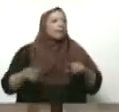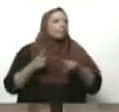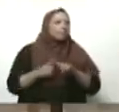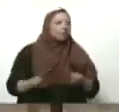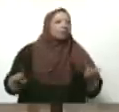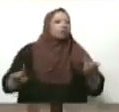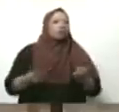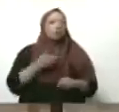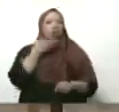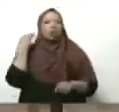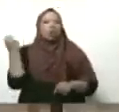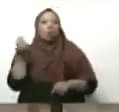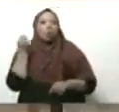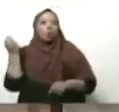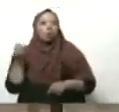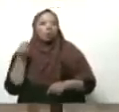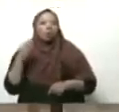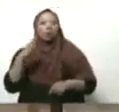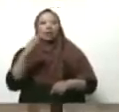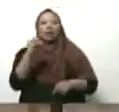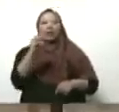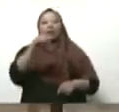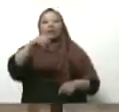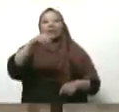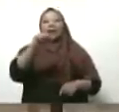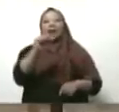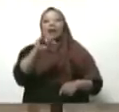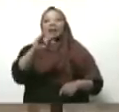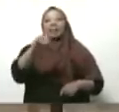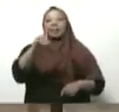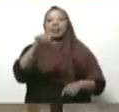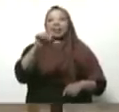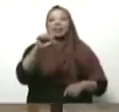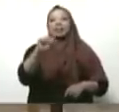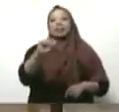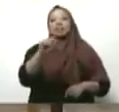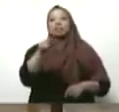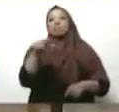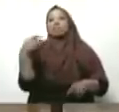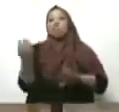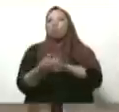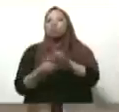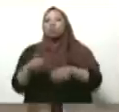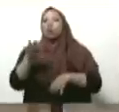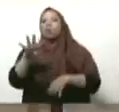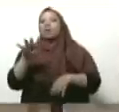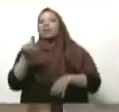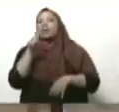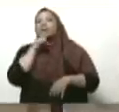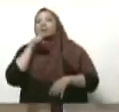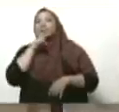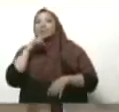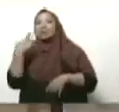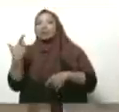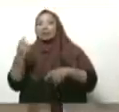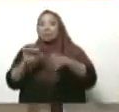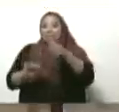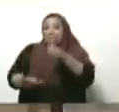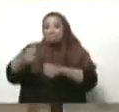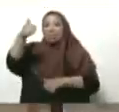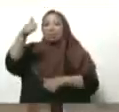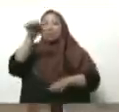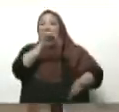consumo de la cannabis pese a que el principio activo de esta droga es cuatro veces más potente